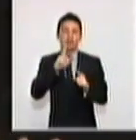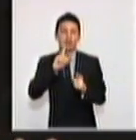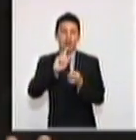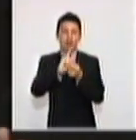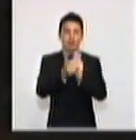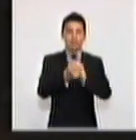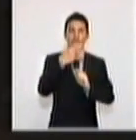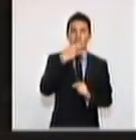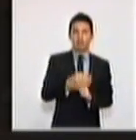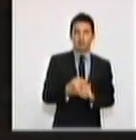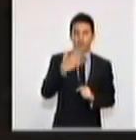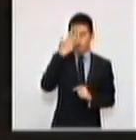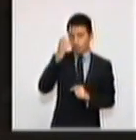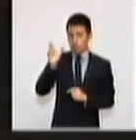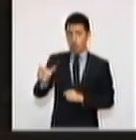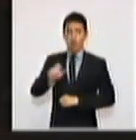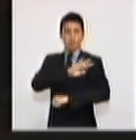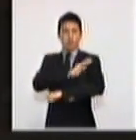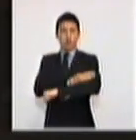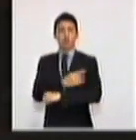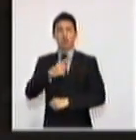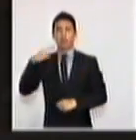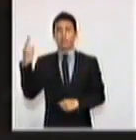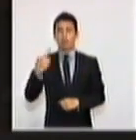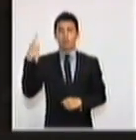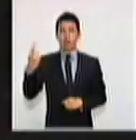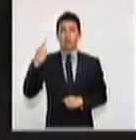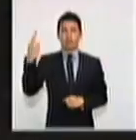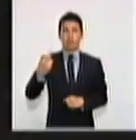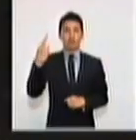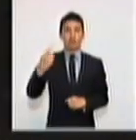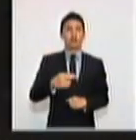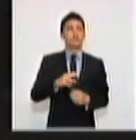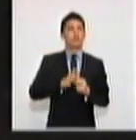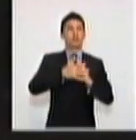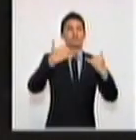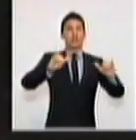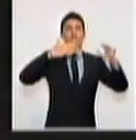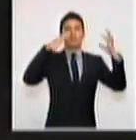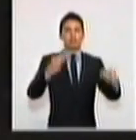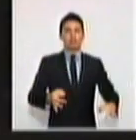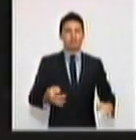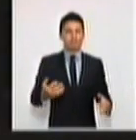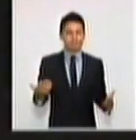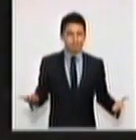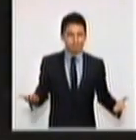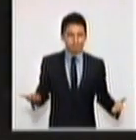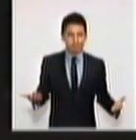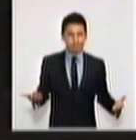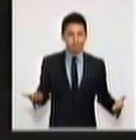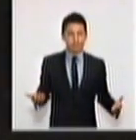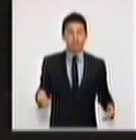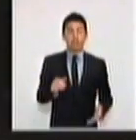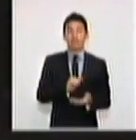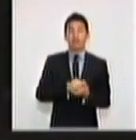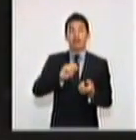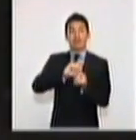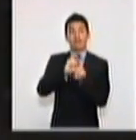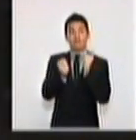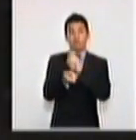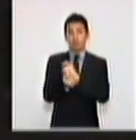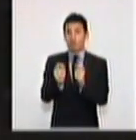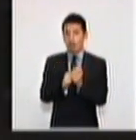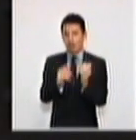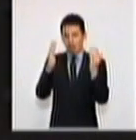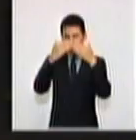algún poderoso las repita y las repita y las repita. Y por último, decir esto. Esa reforma tiene un vicio